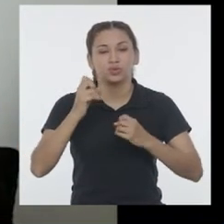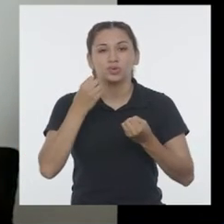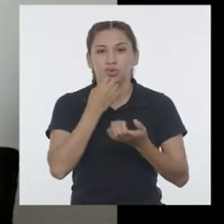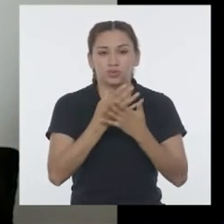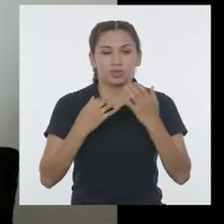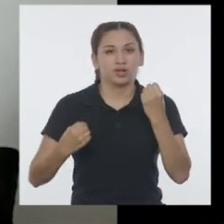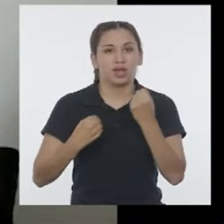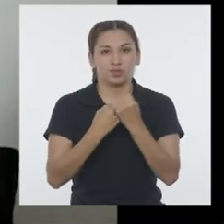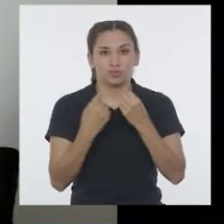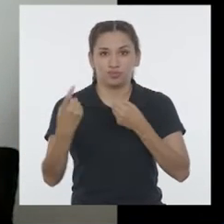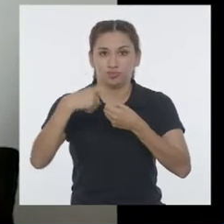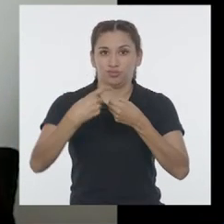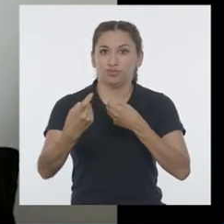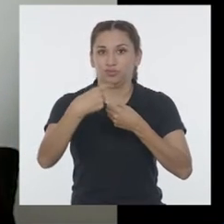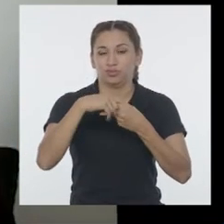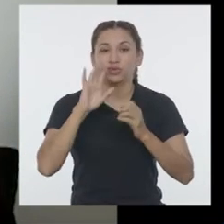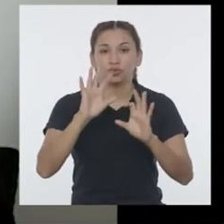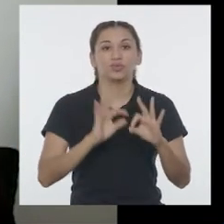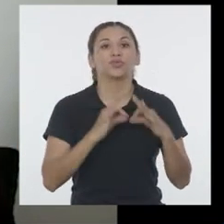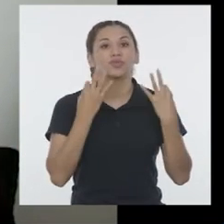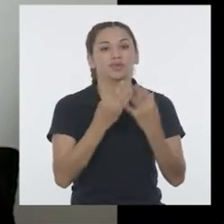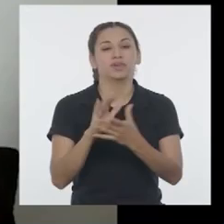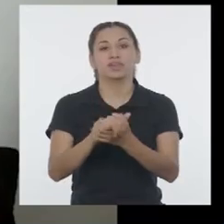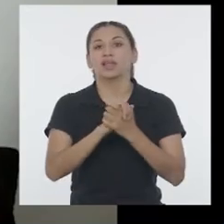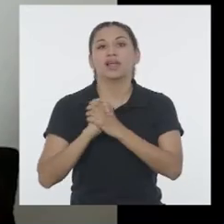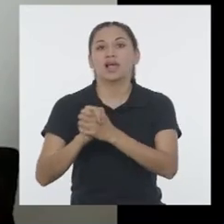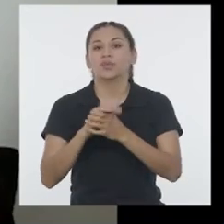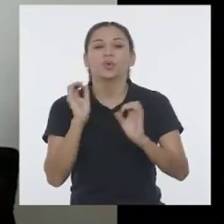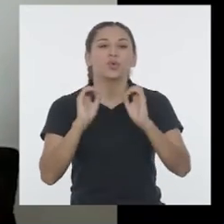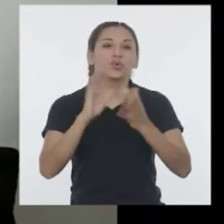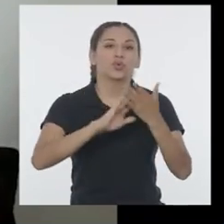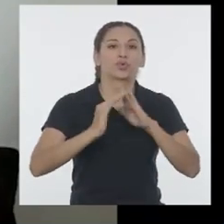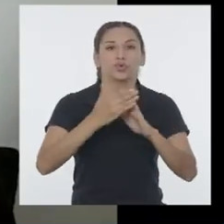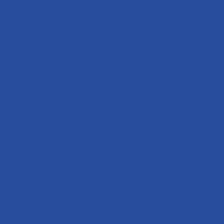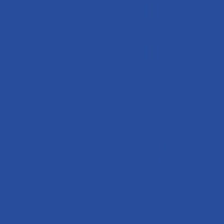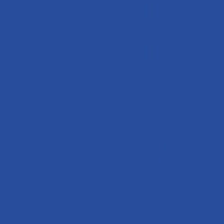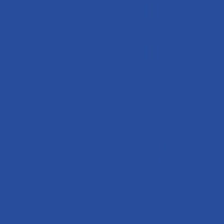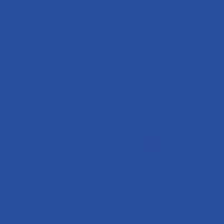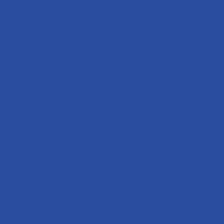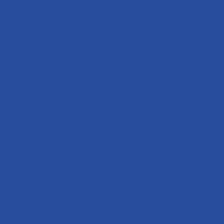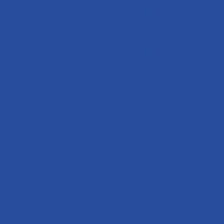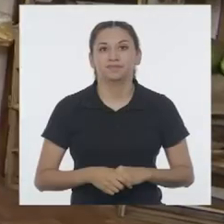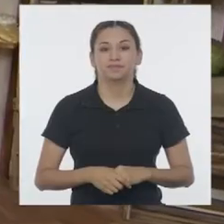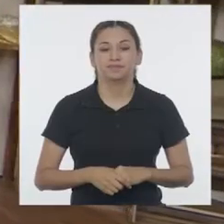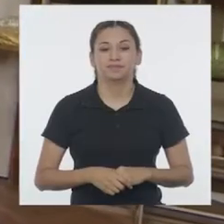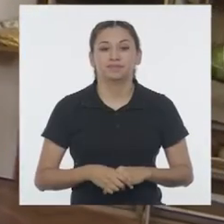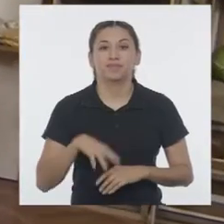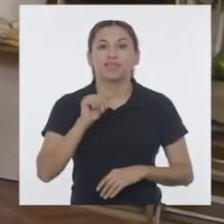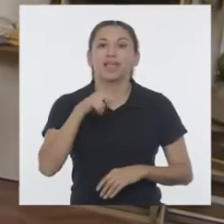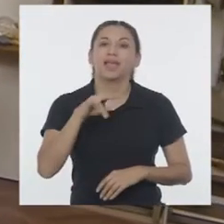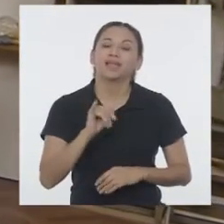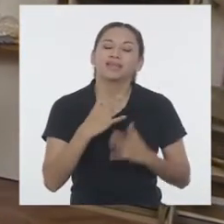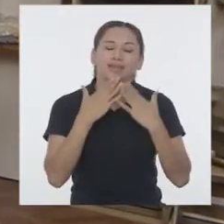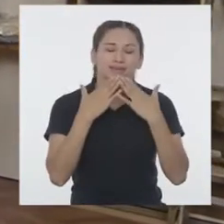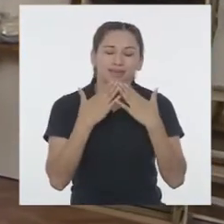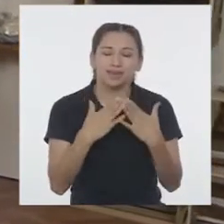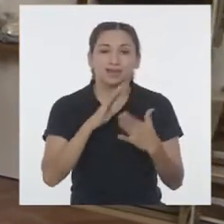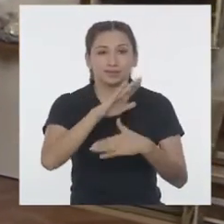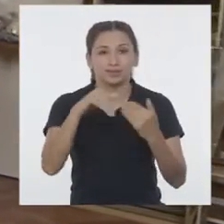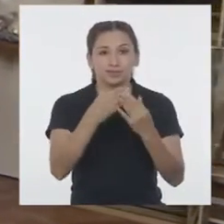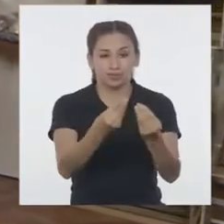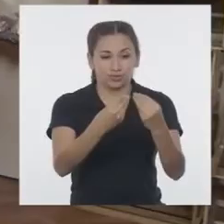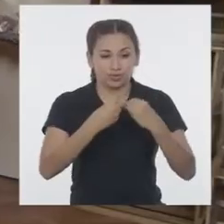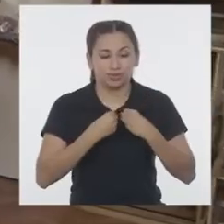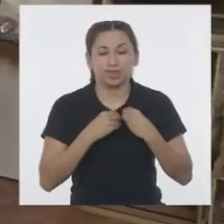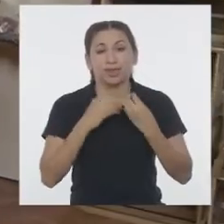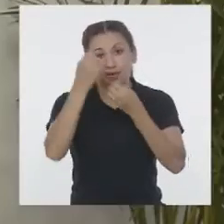una adecuada red de apoyo, ya sea con nuestra familia, amigos o en comunidad. Ani, muchas gracias por toda